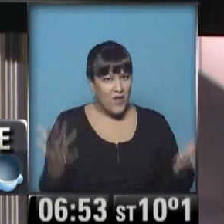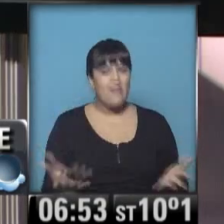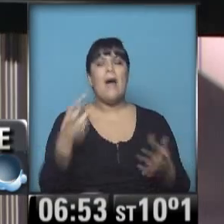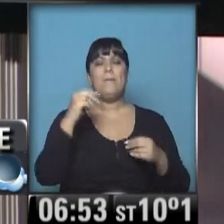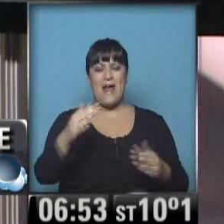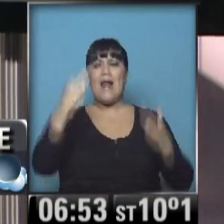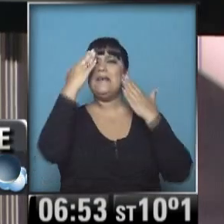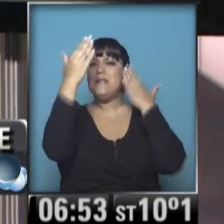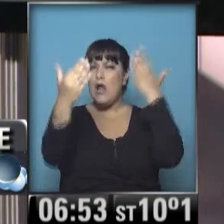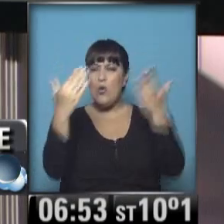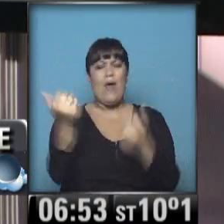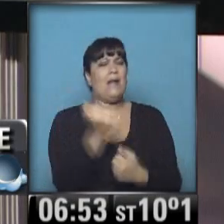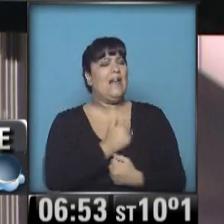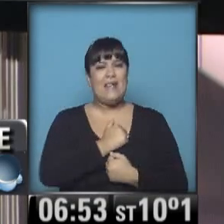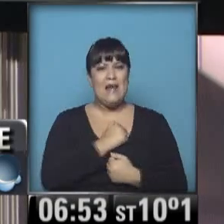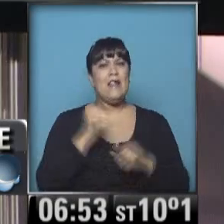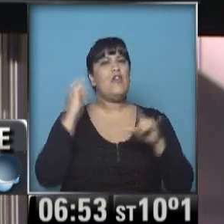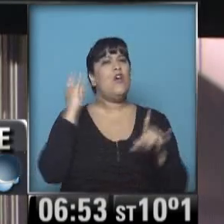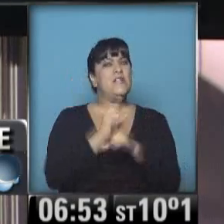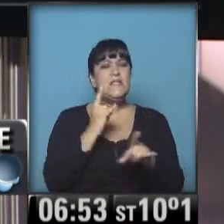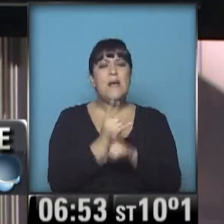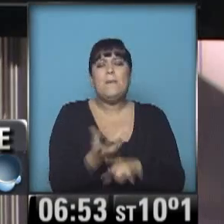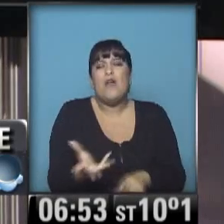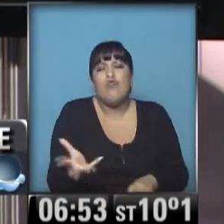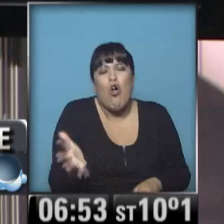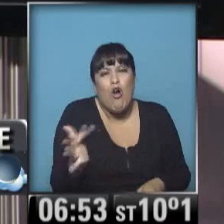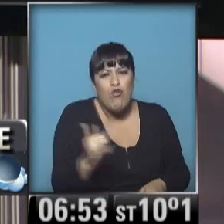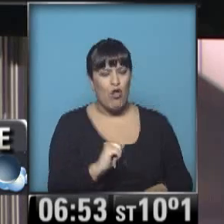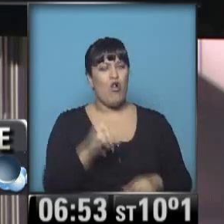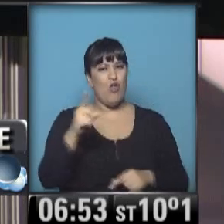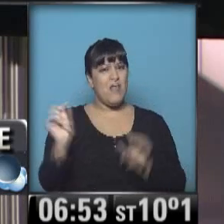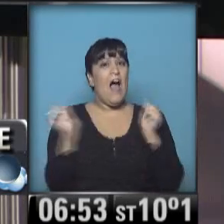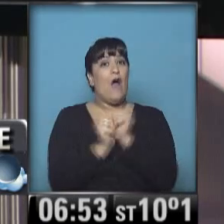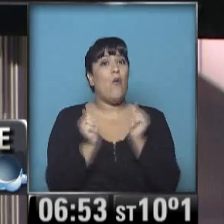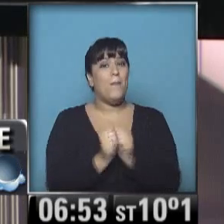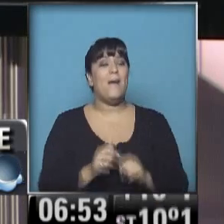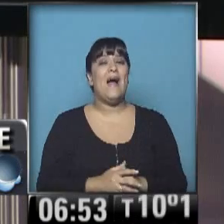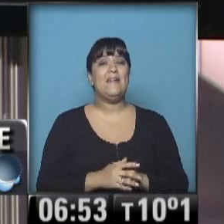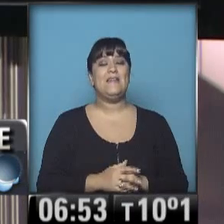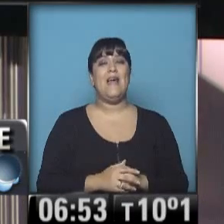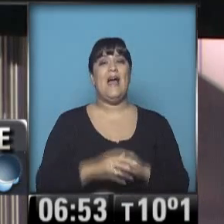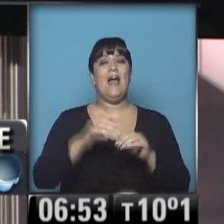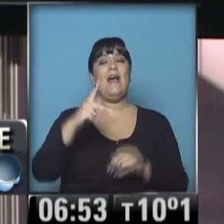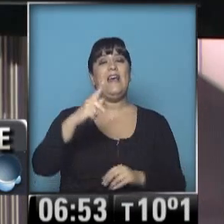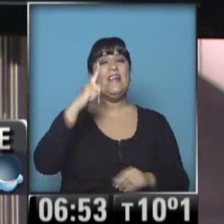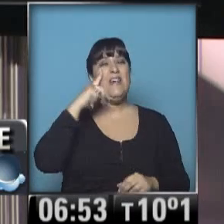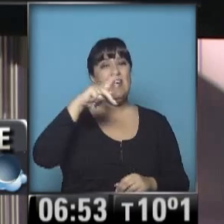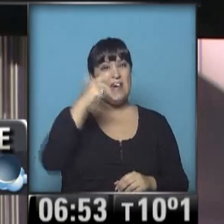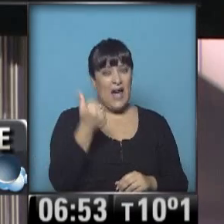alguien muy querido, ¿eh? Que nos acompaña toditas las madrugadas. Kika